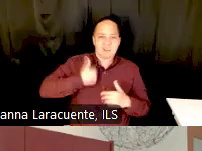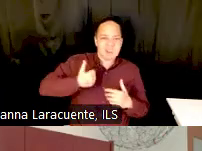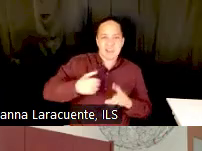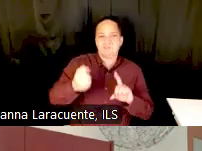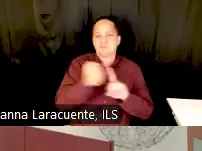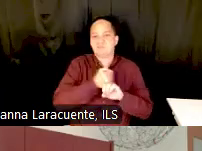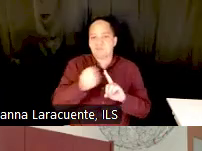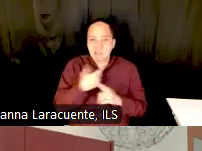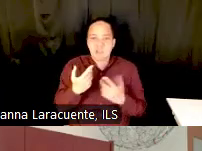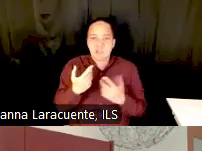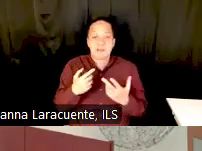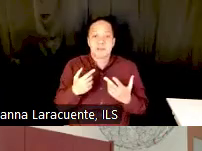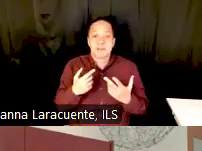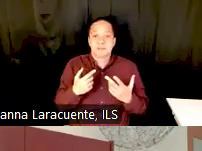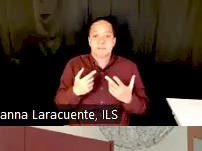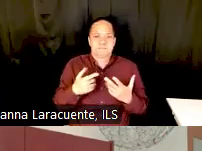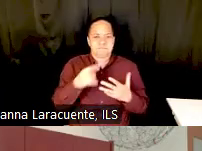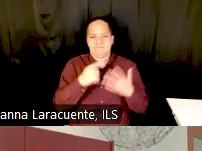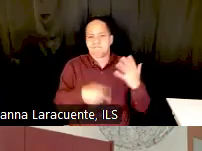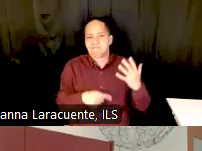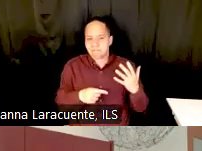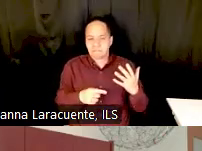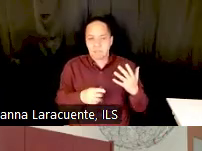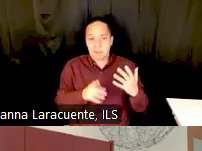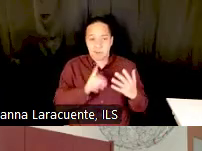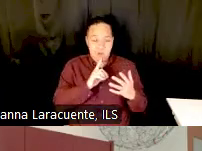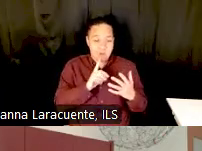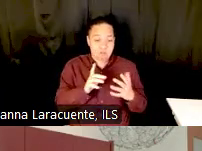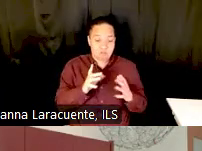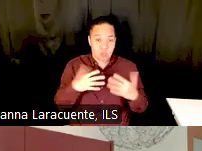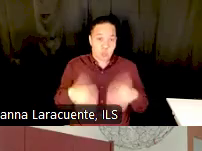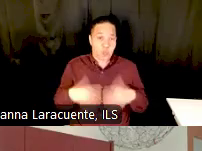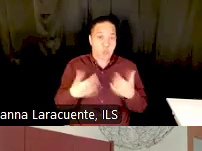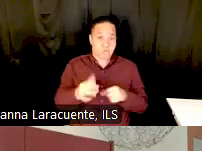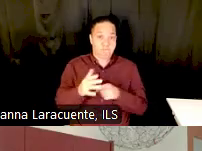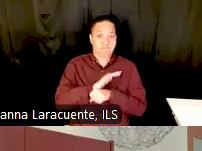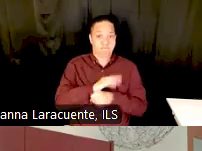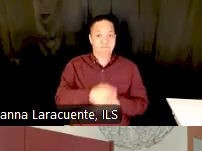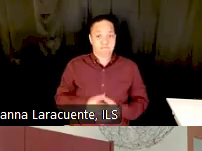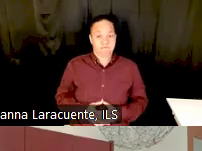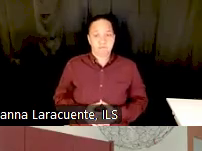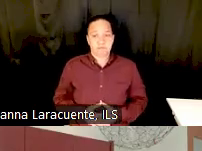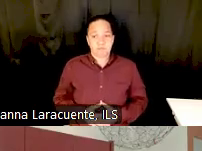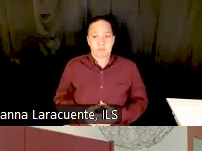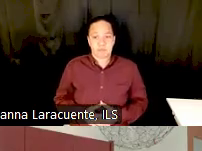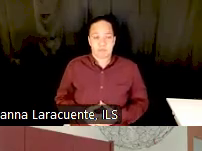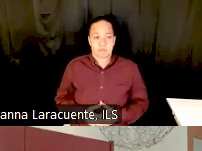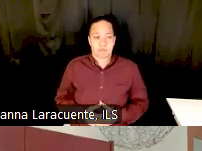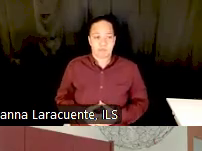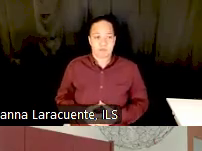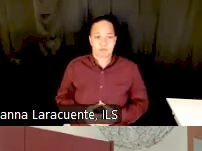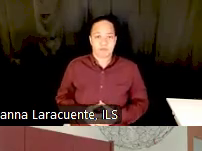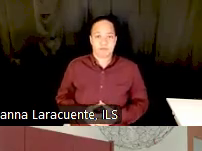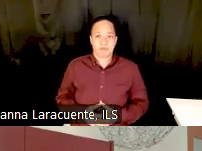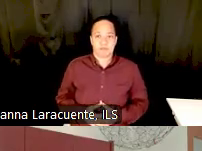violencia, etcétera. Verdaderamente está muy completo y les fomento que ustedes puedan